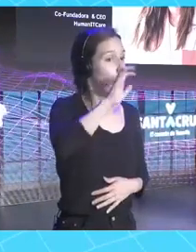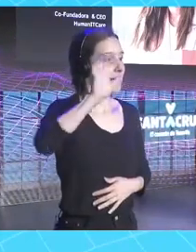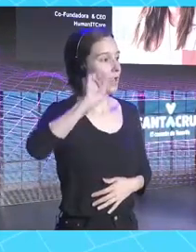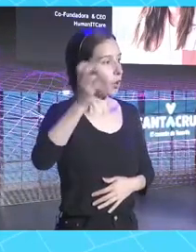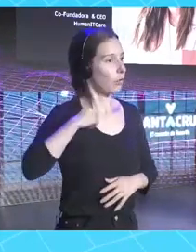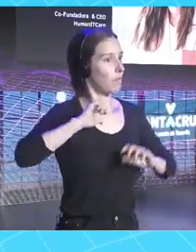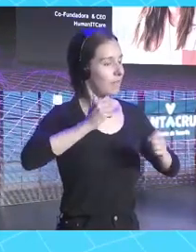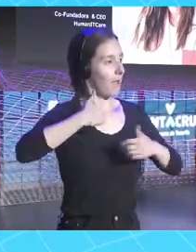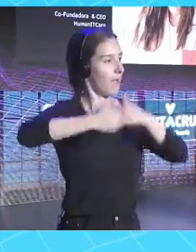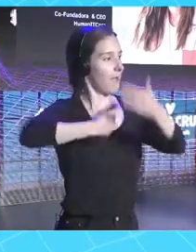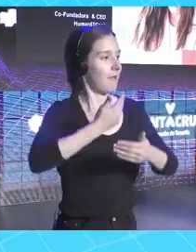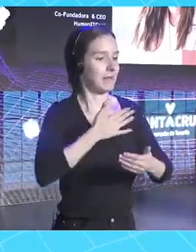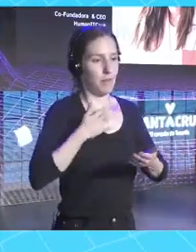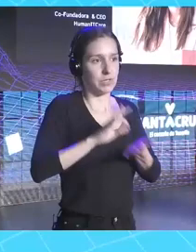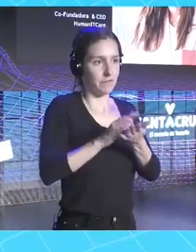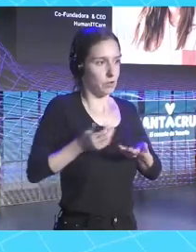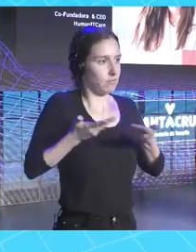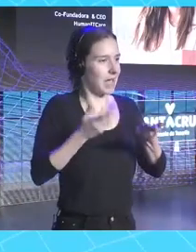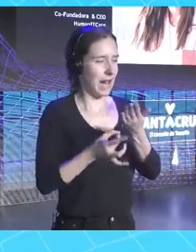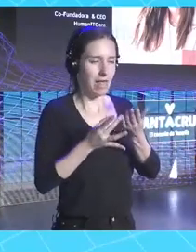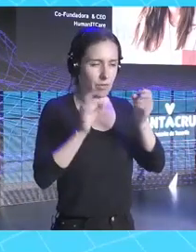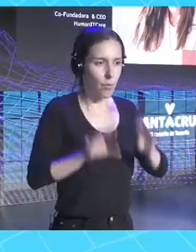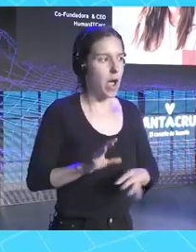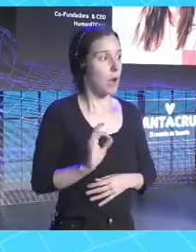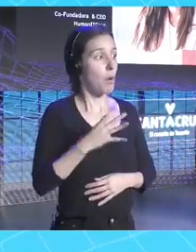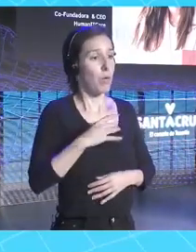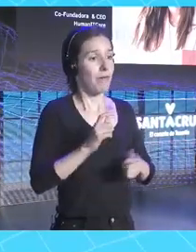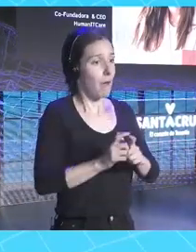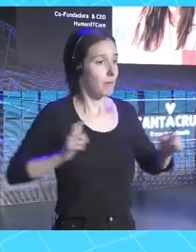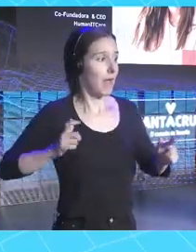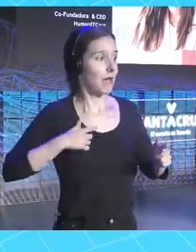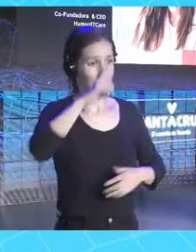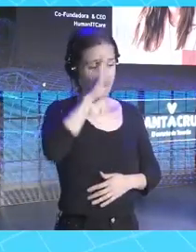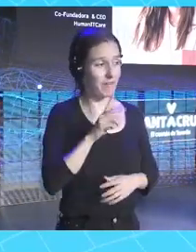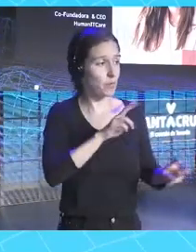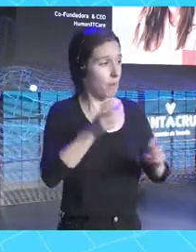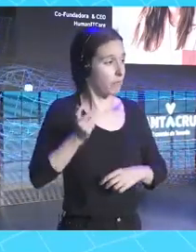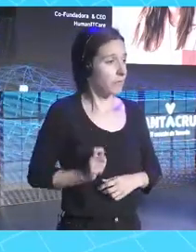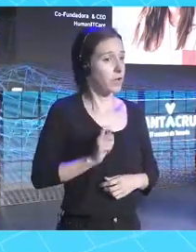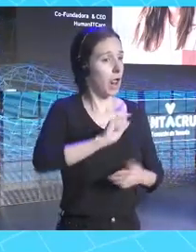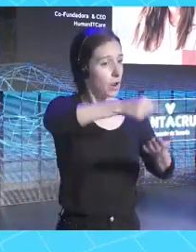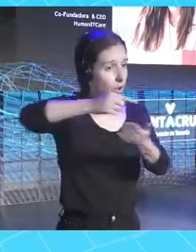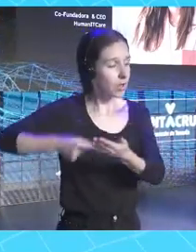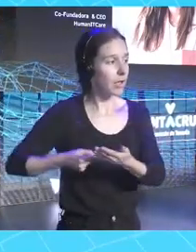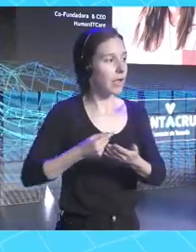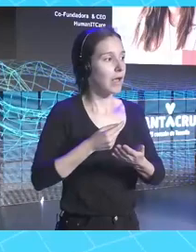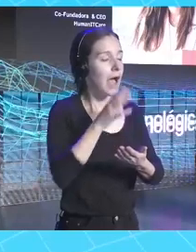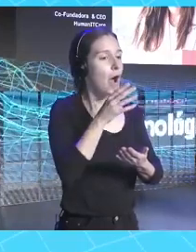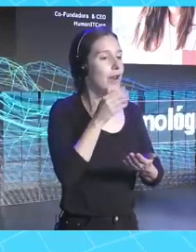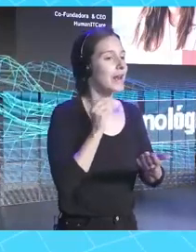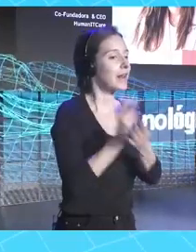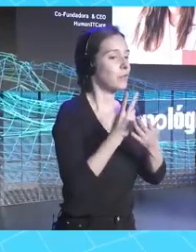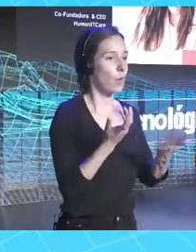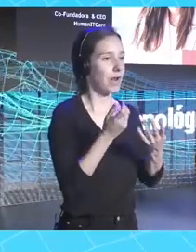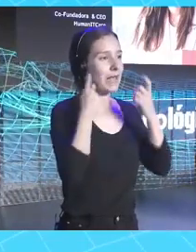dando un servicio de la misma calidad si tendremos que a lo mejor ampliar contratar nuevos perfiles quizás el reto ahora es donde podemos escalar no donde podemos escalar